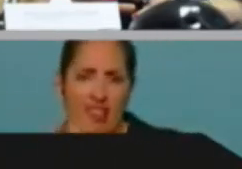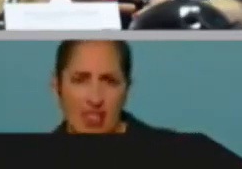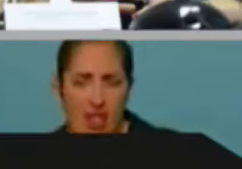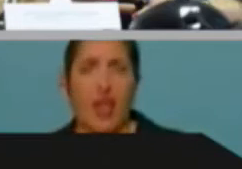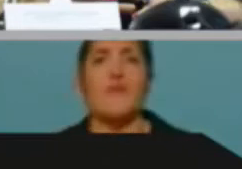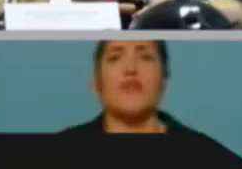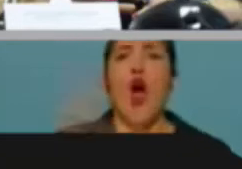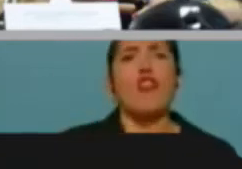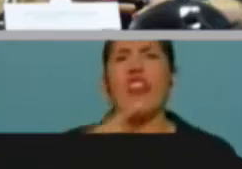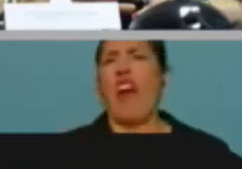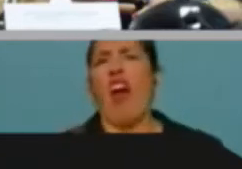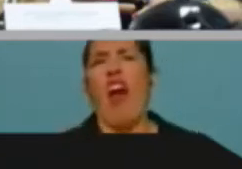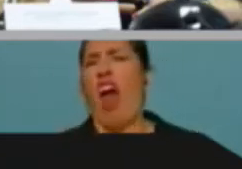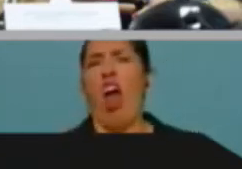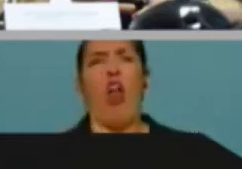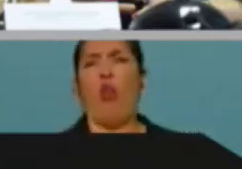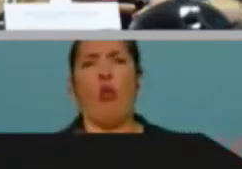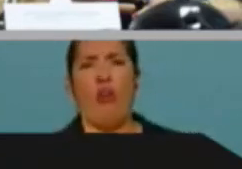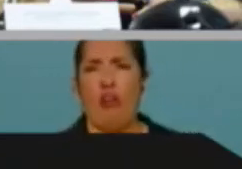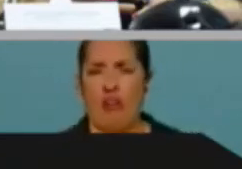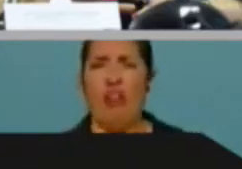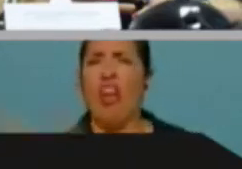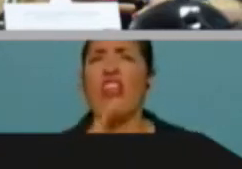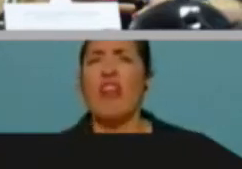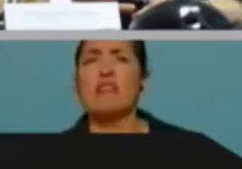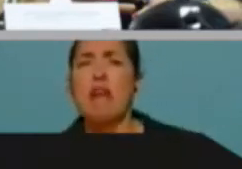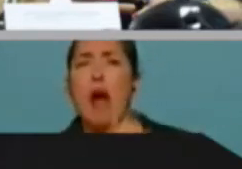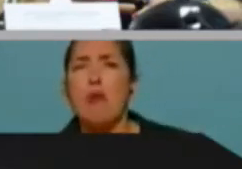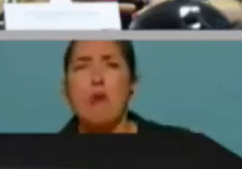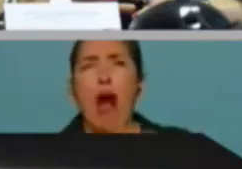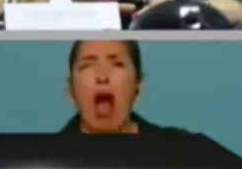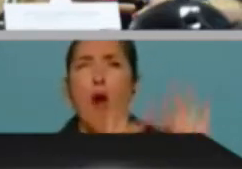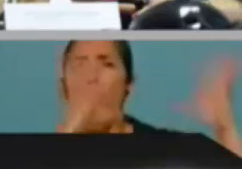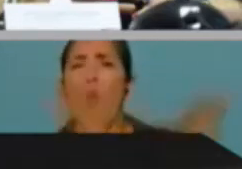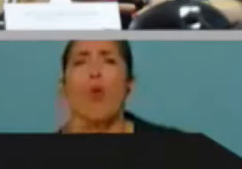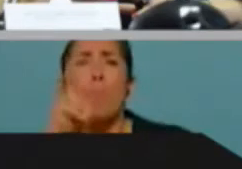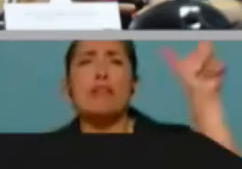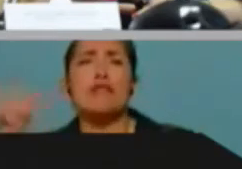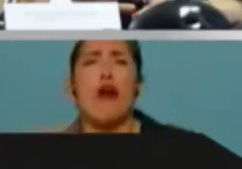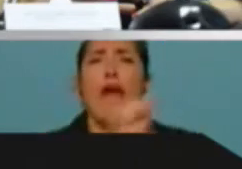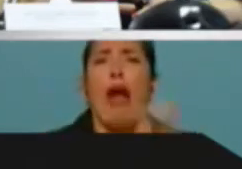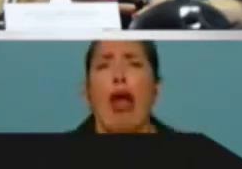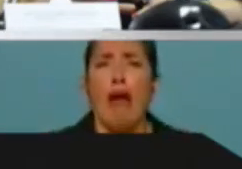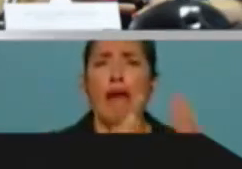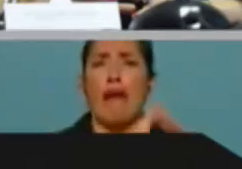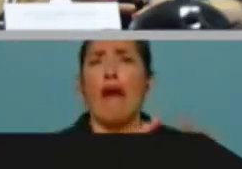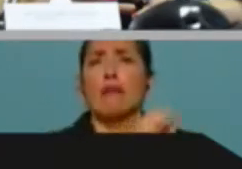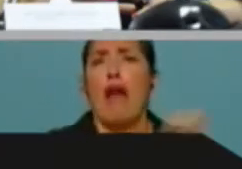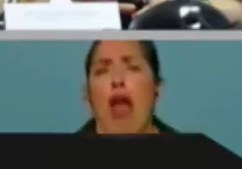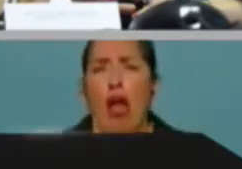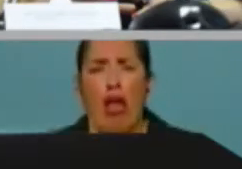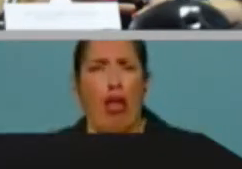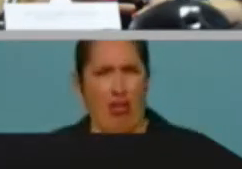reacción, que pidió la renuncia del ministro, lo hizo responsable claramente por lo que